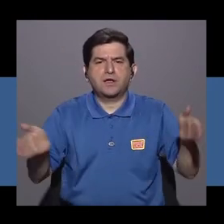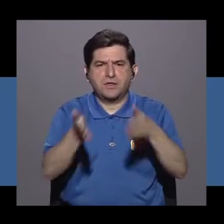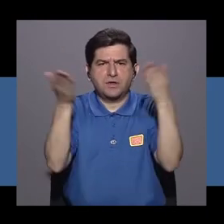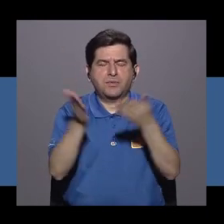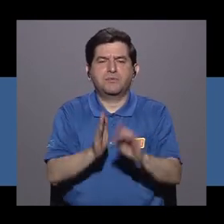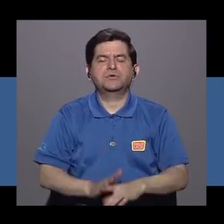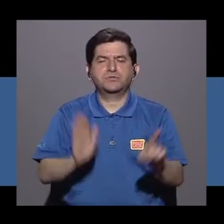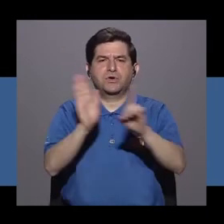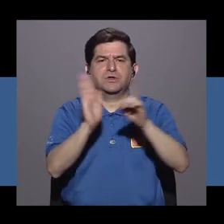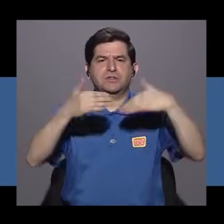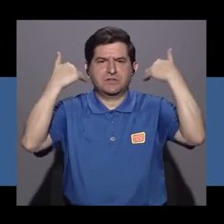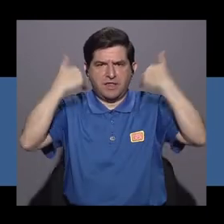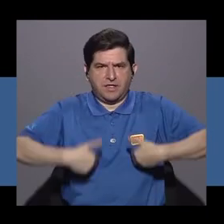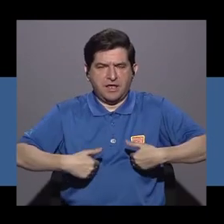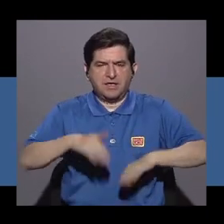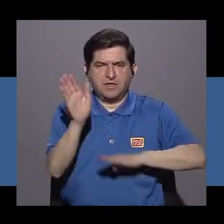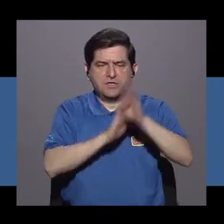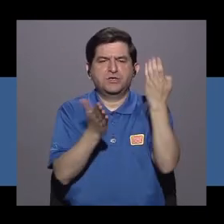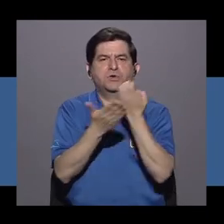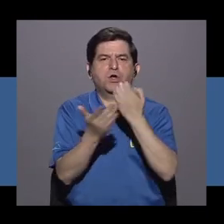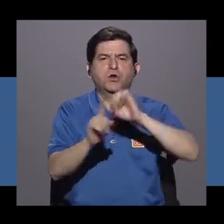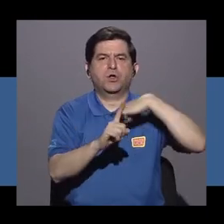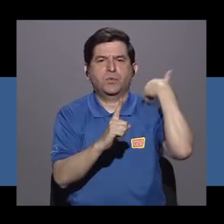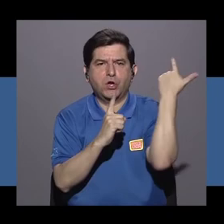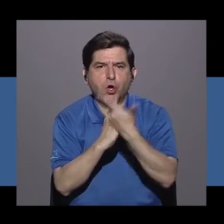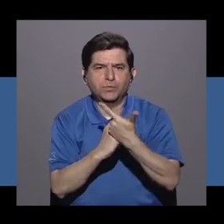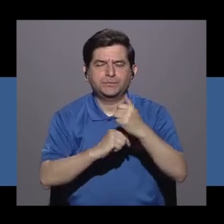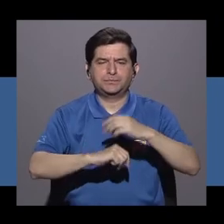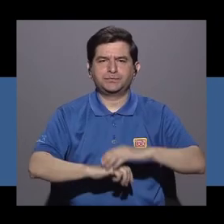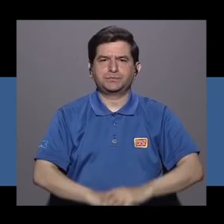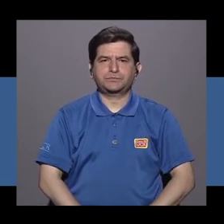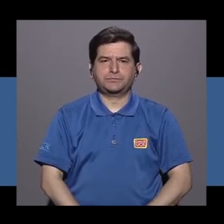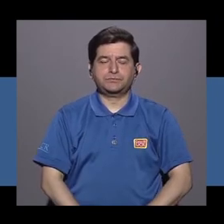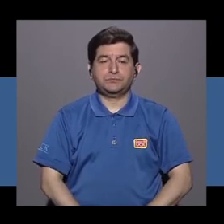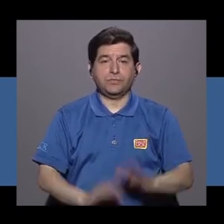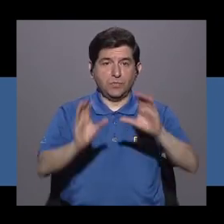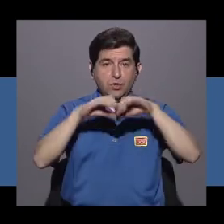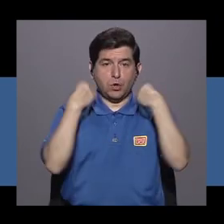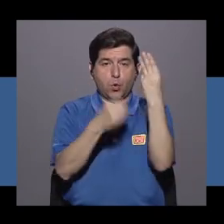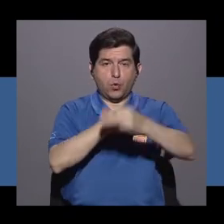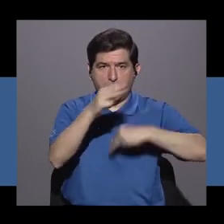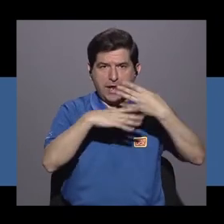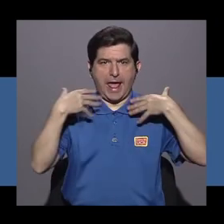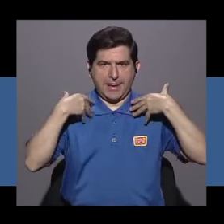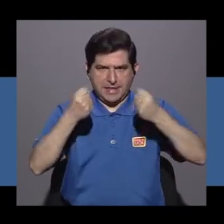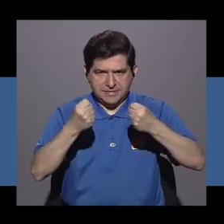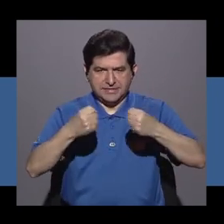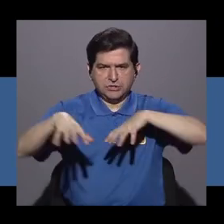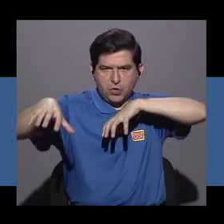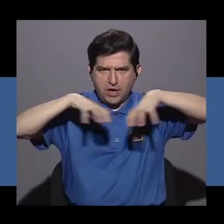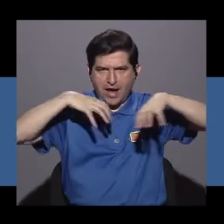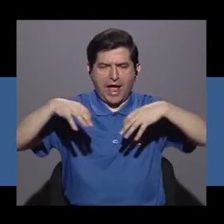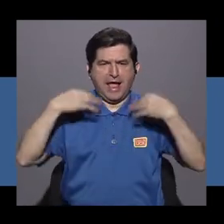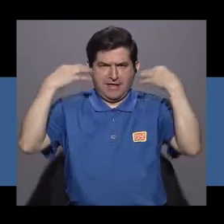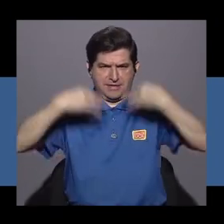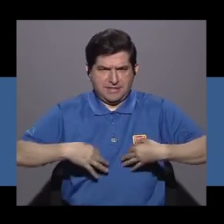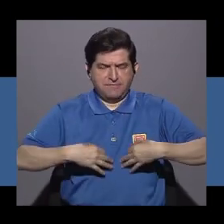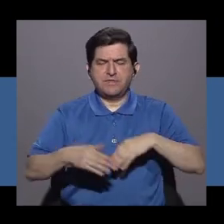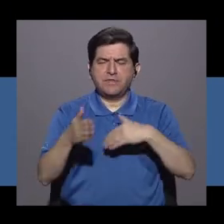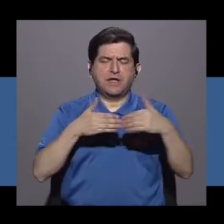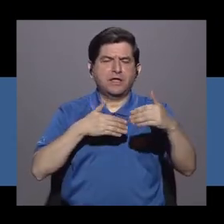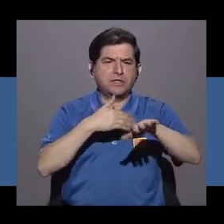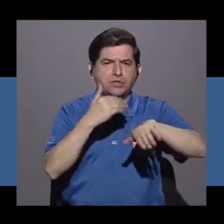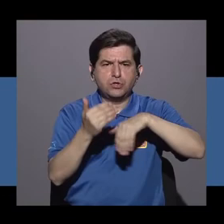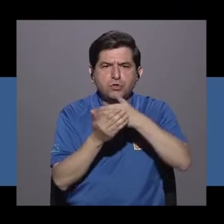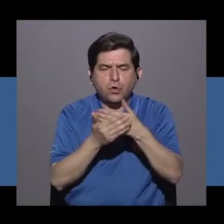en la promoción de los derechos humanos y el desarrollo económico y social. Según la Organización Mundial de la Salud, la actividad física es